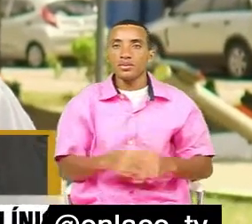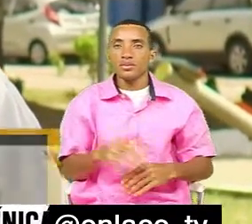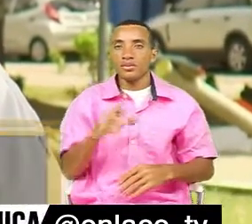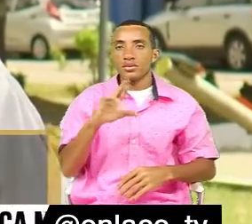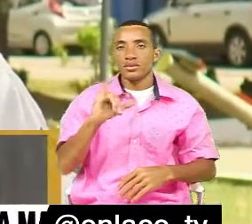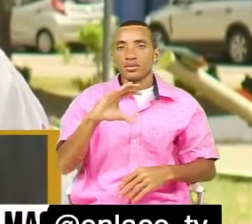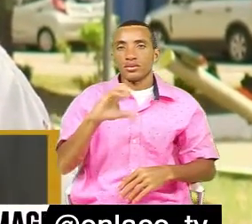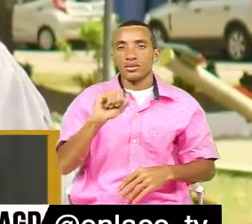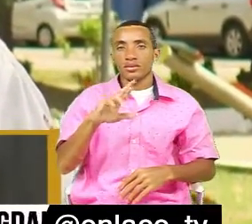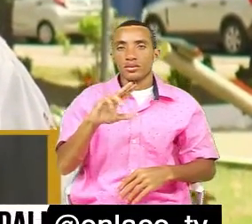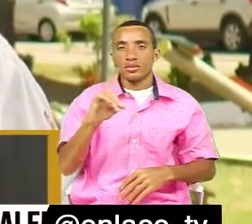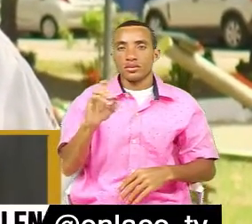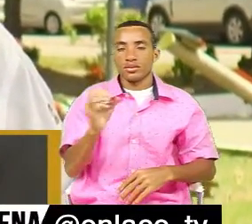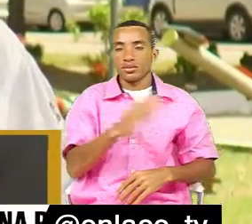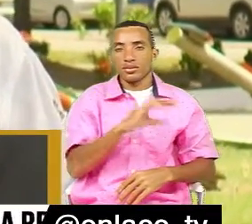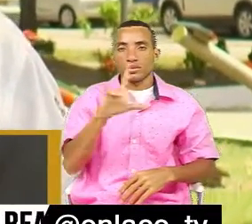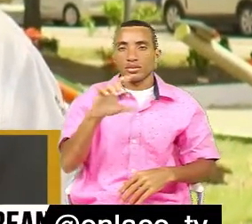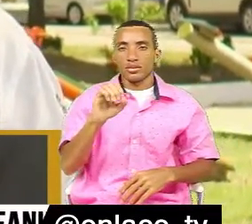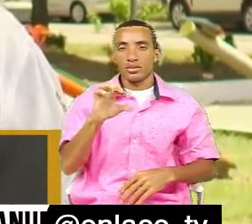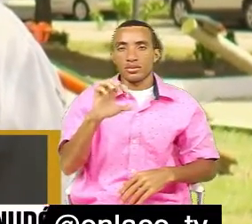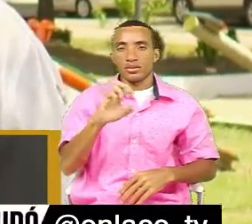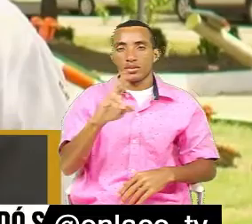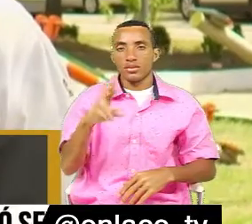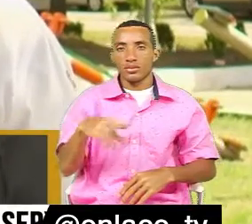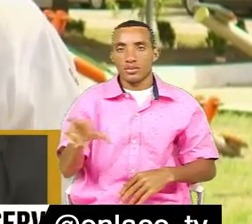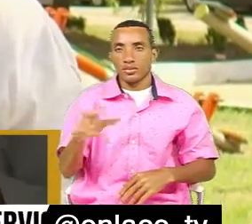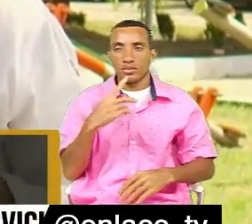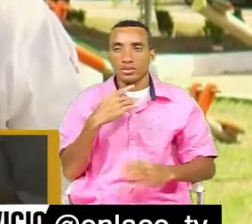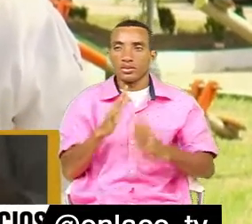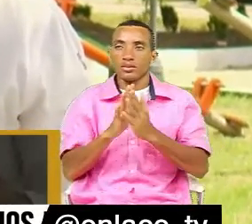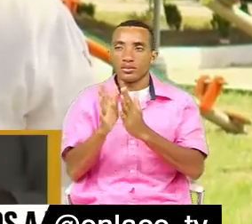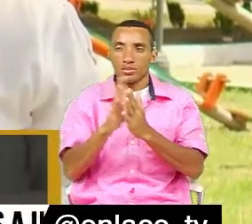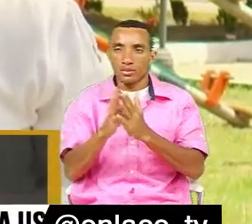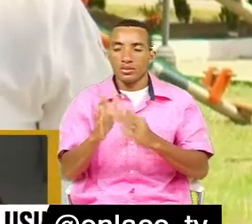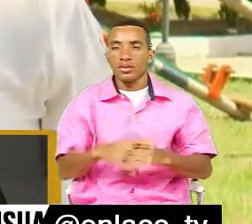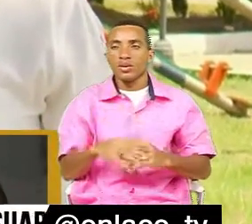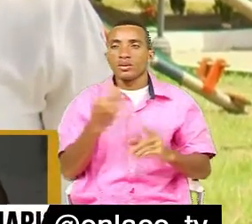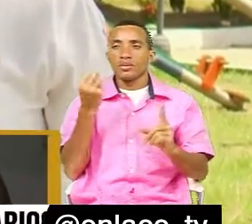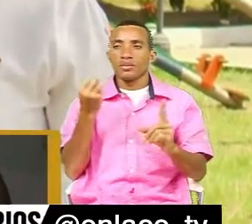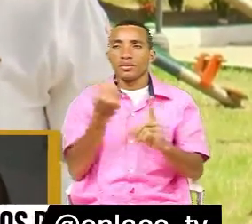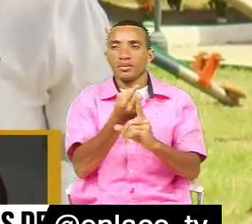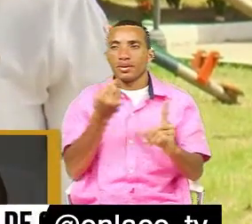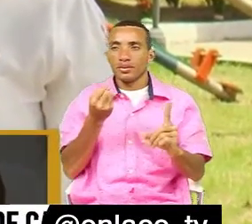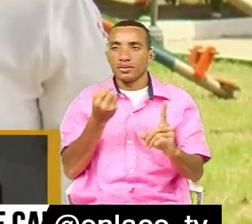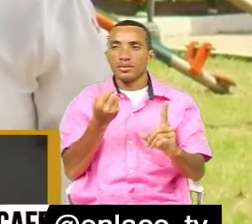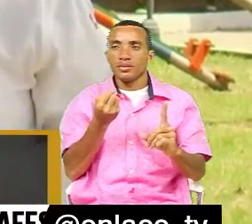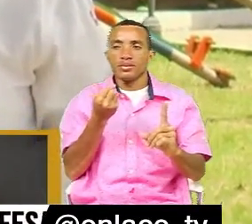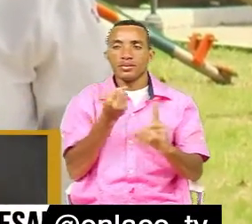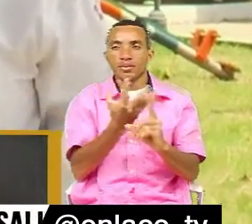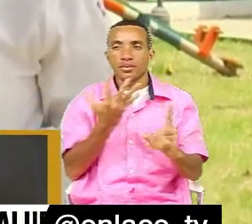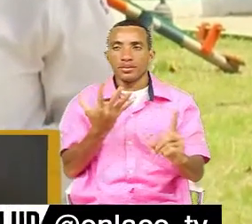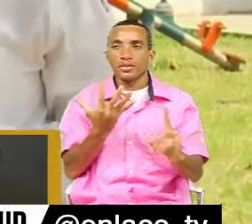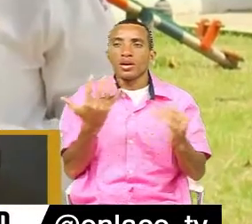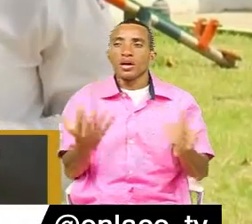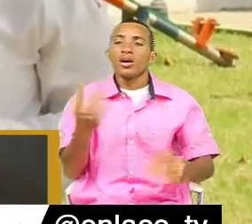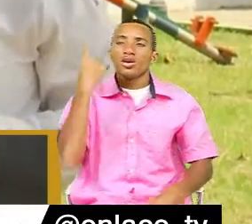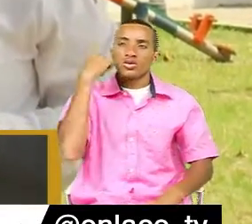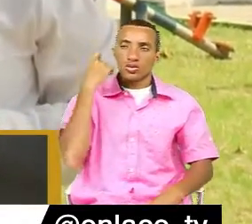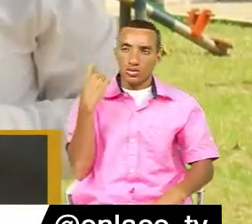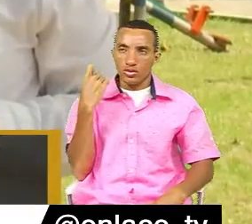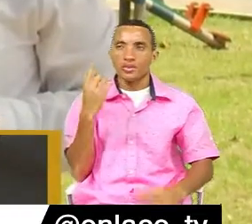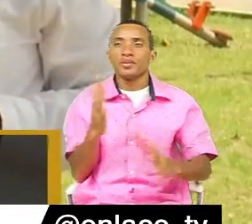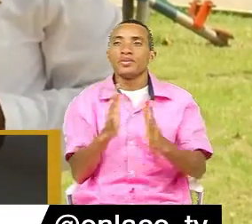Ambiente, para presentarle un informe a la ciudadanía sobre el impacto que fue este vendaval ayer en Barranca Bermeja, especialmente